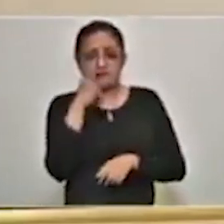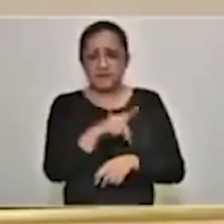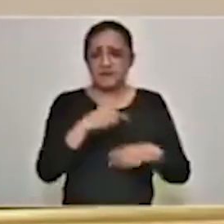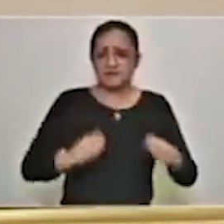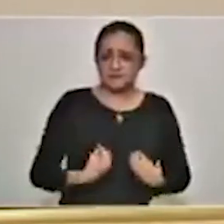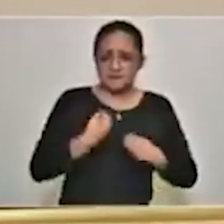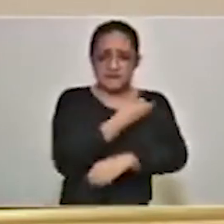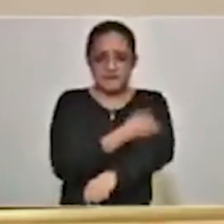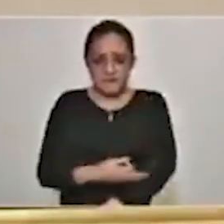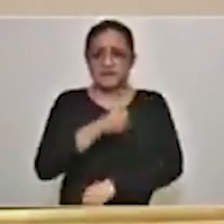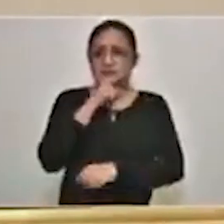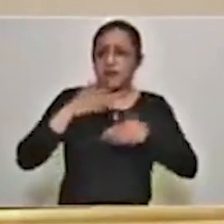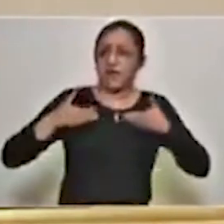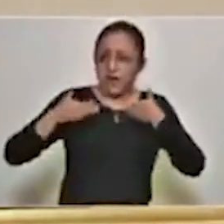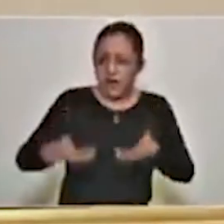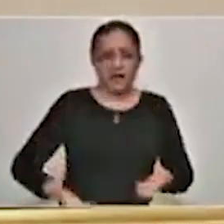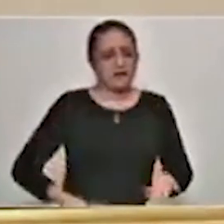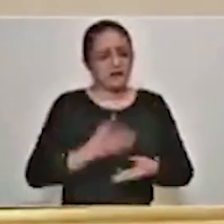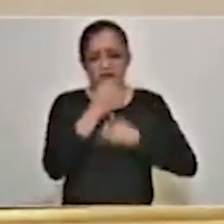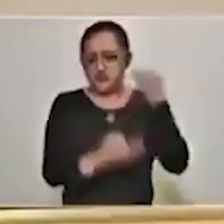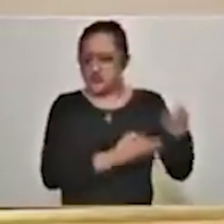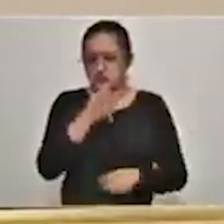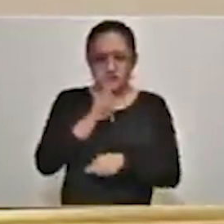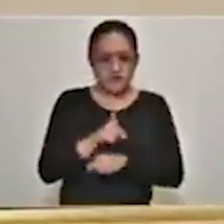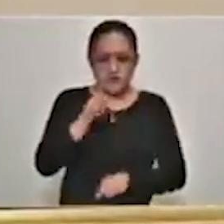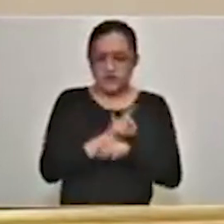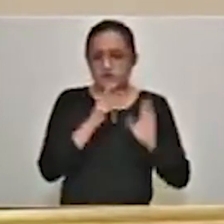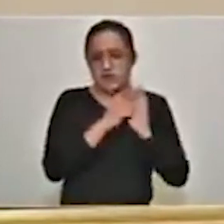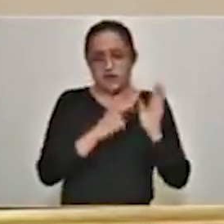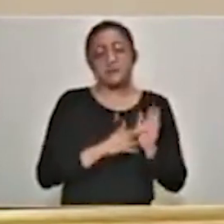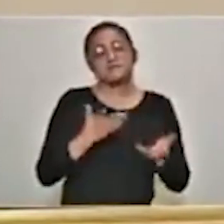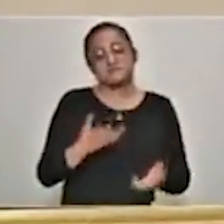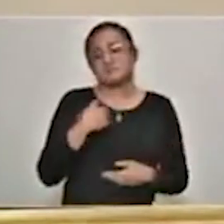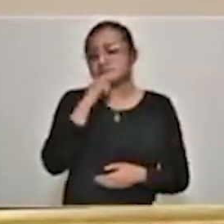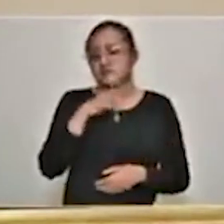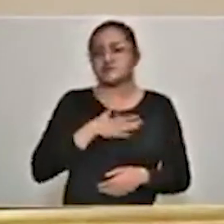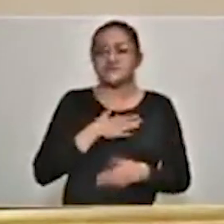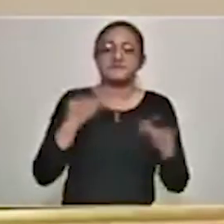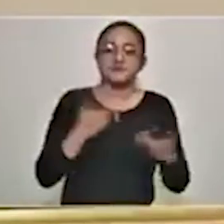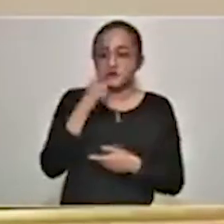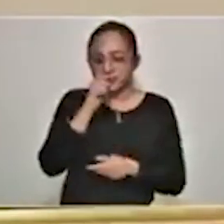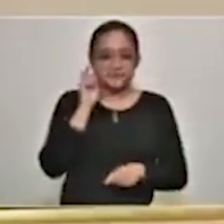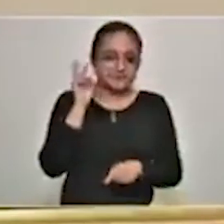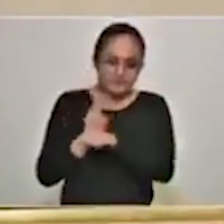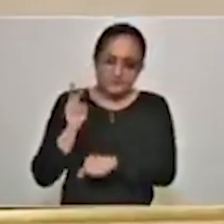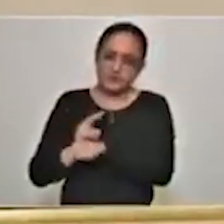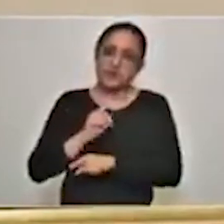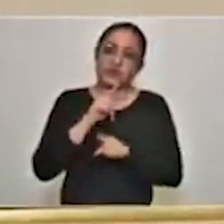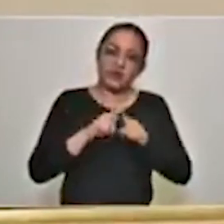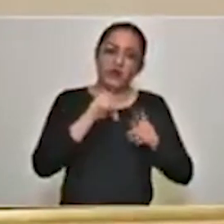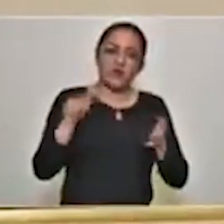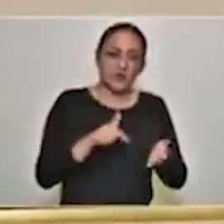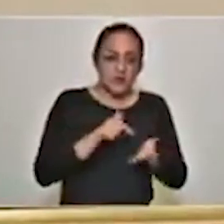diaria y para eso tenemos que hacer operativos en centros comerciales en